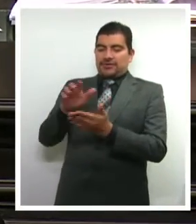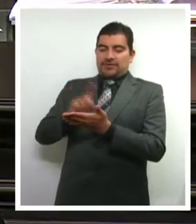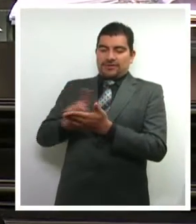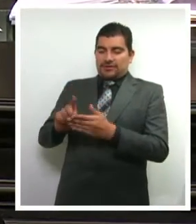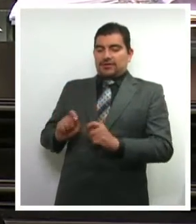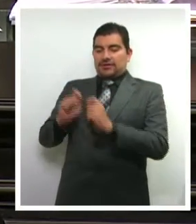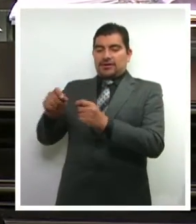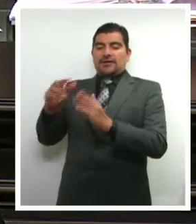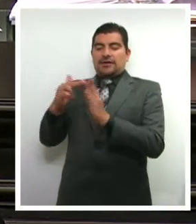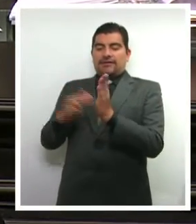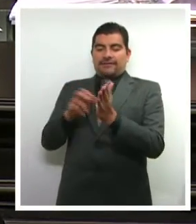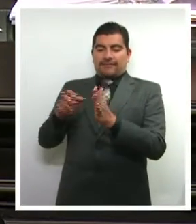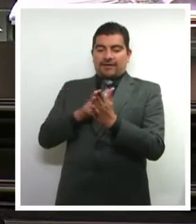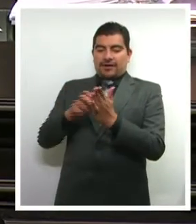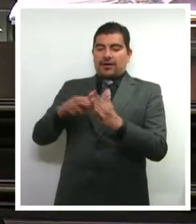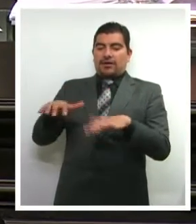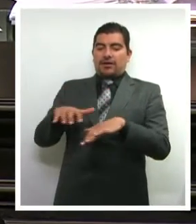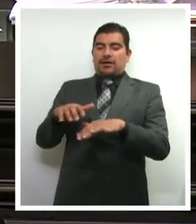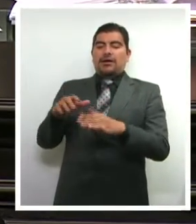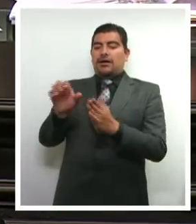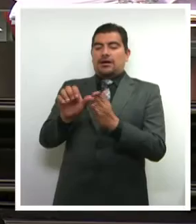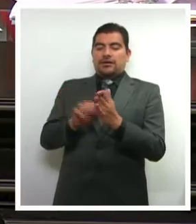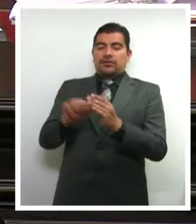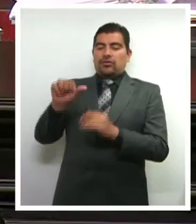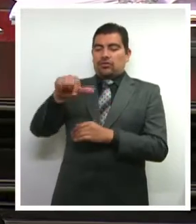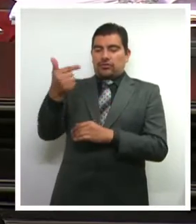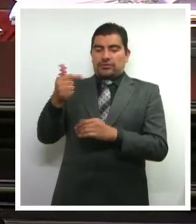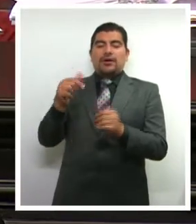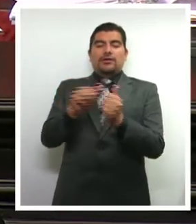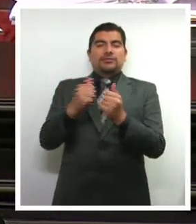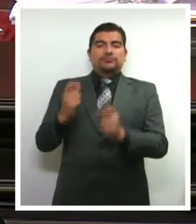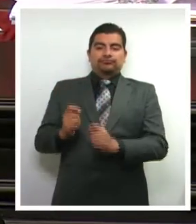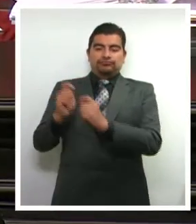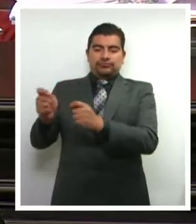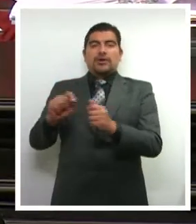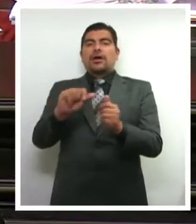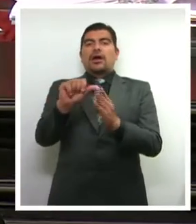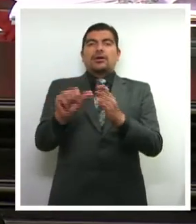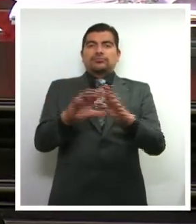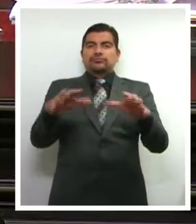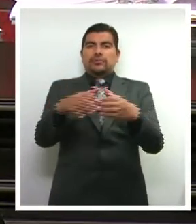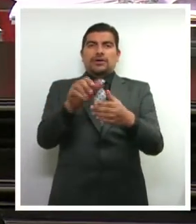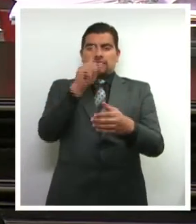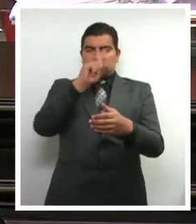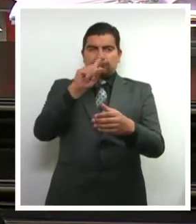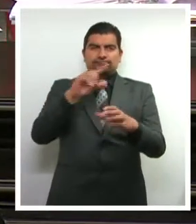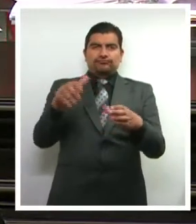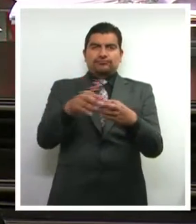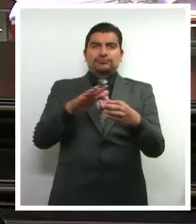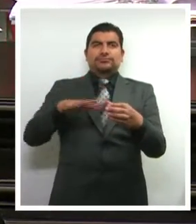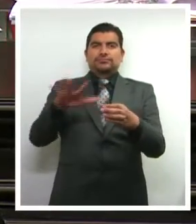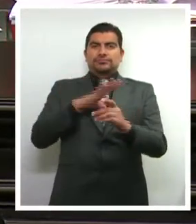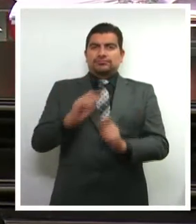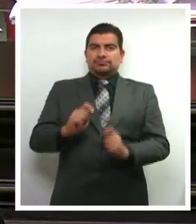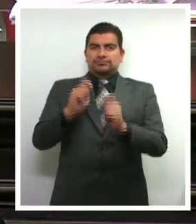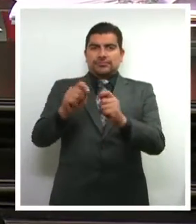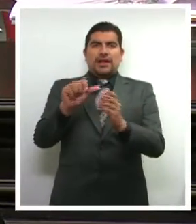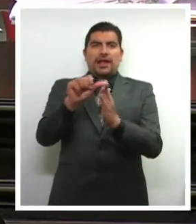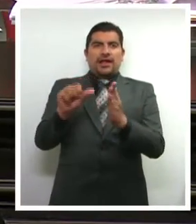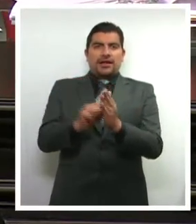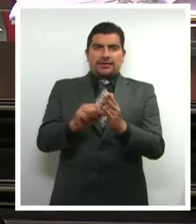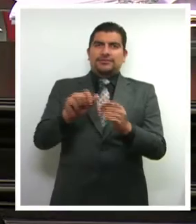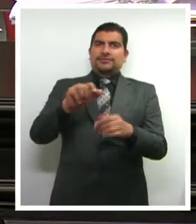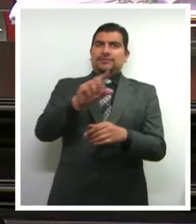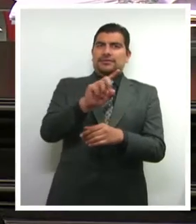12, a la Comisión de Ciudadanía, Ejercicio Democrático y Régimen de Gobierno lo concerniente a los